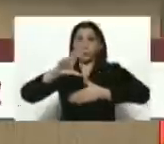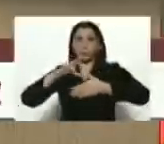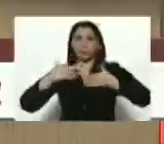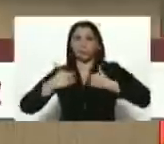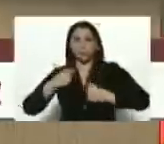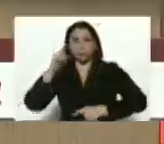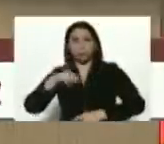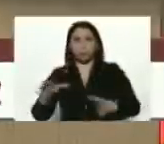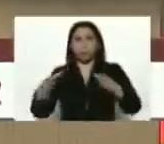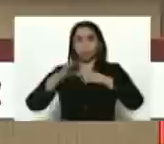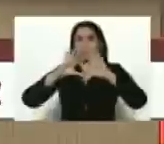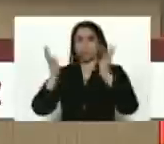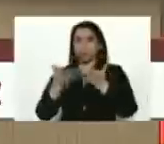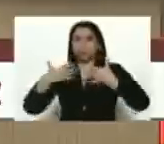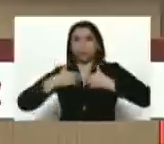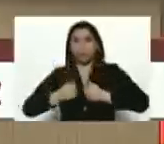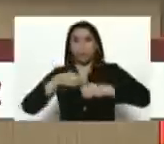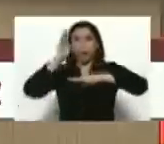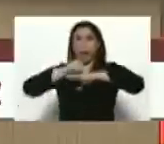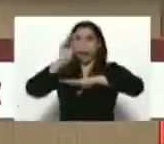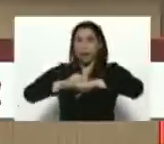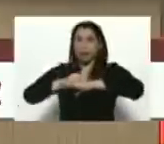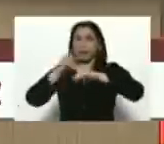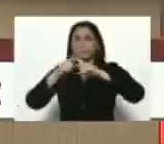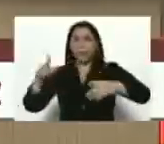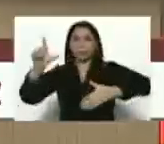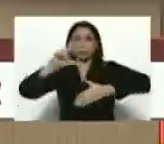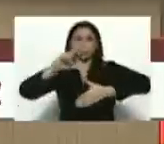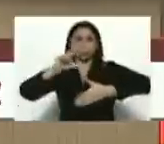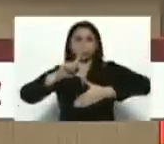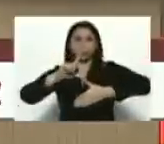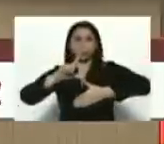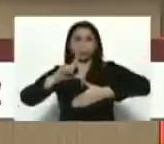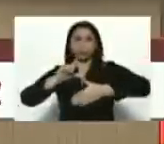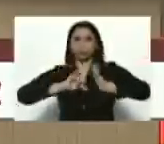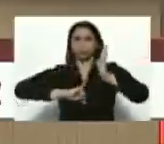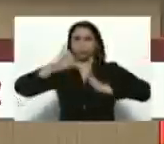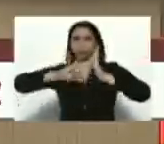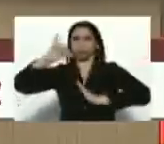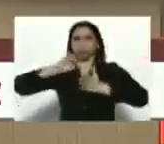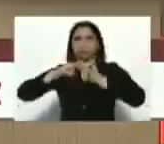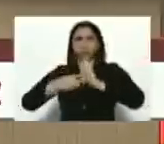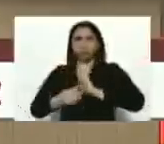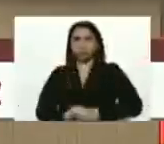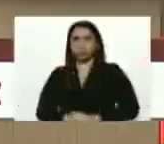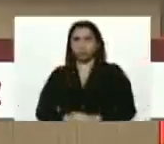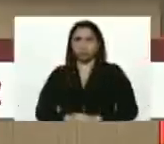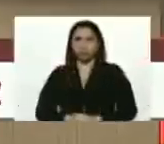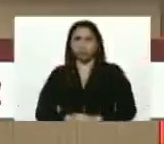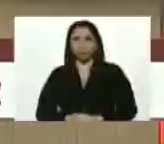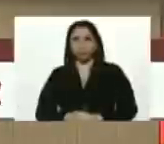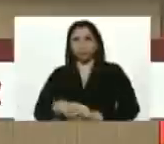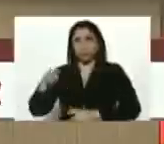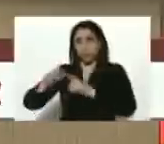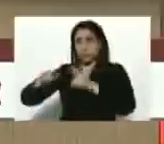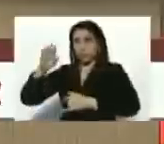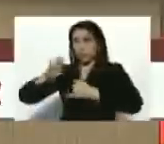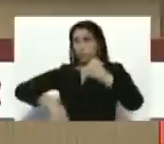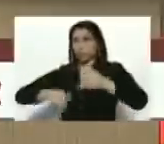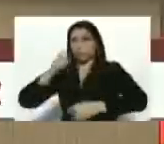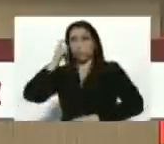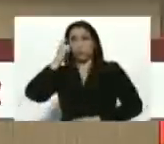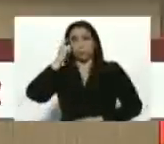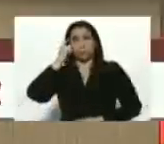para Sudamérica, para América Latina, por el repunte que ha significado en los casos en los últimos